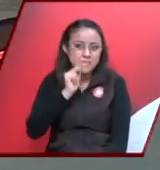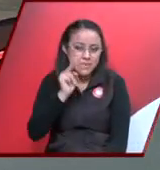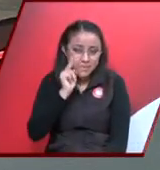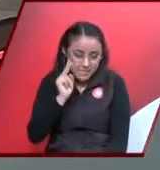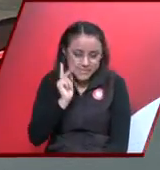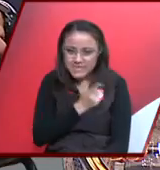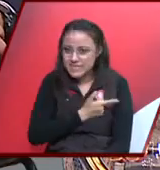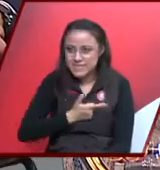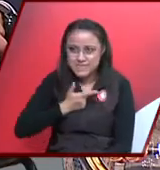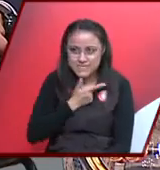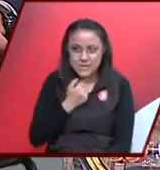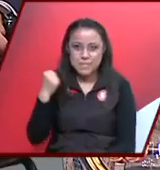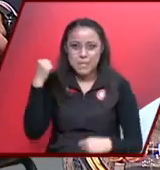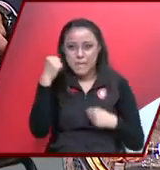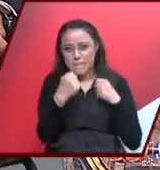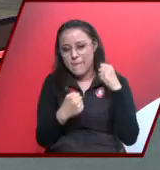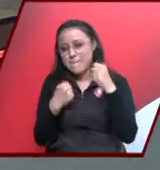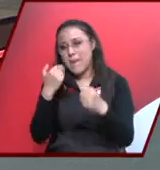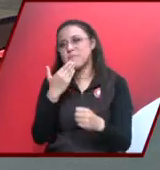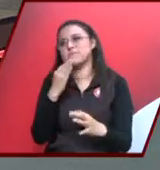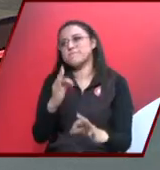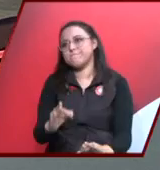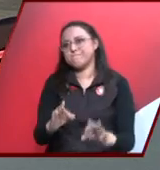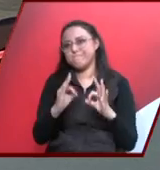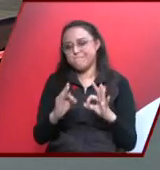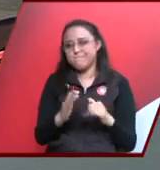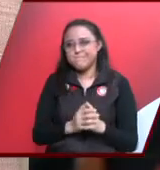disfruto. Y va a haber un peleón de aquellos.